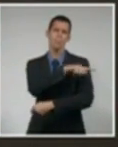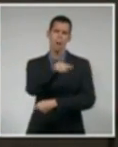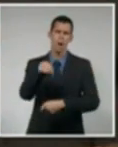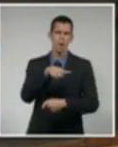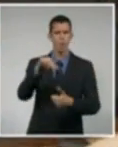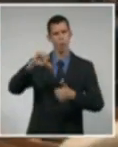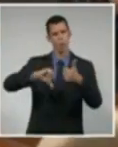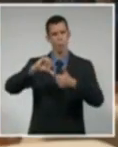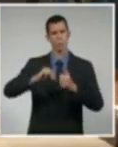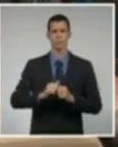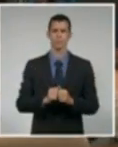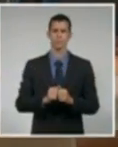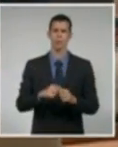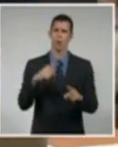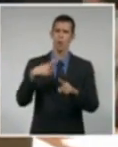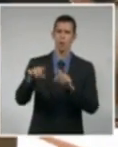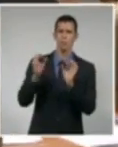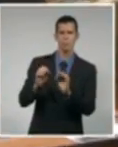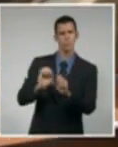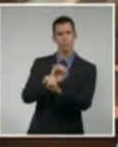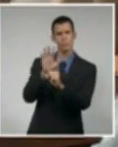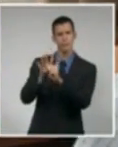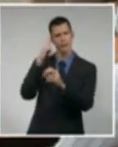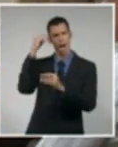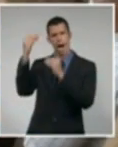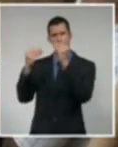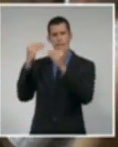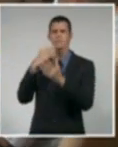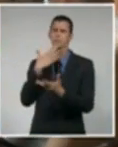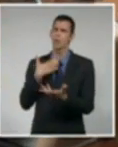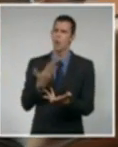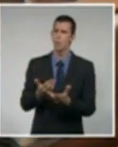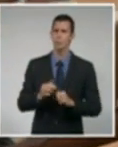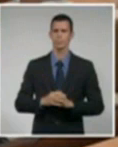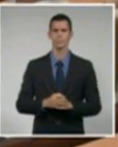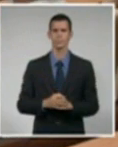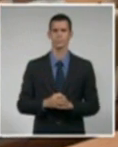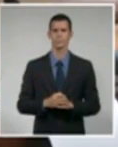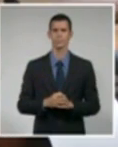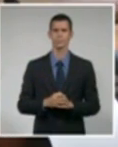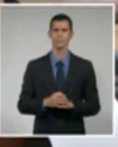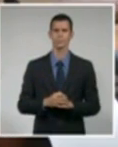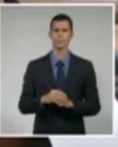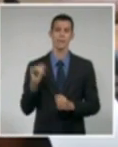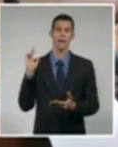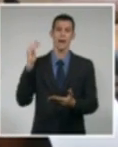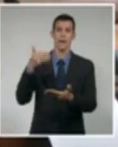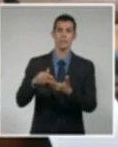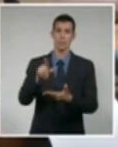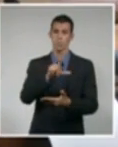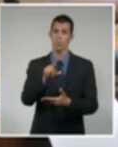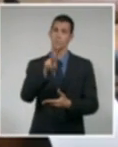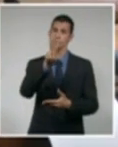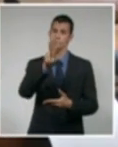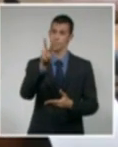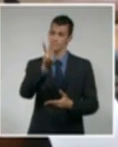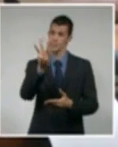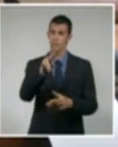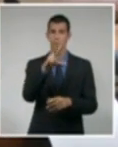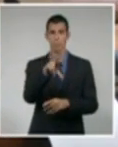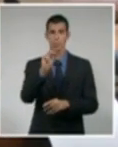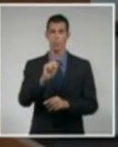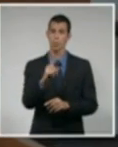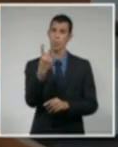territorio nacional. Al cierre del lunes, la mayor de las Antillas reportó 33 nuevos positivos, un fallecido y 17